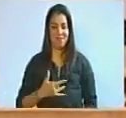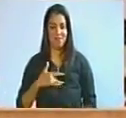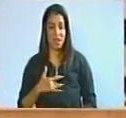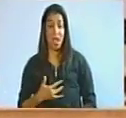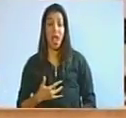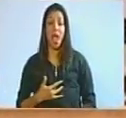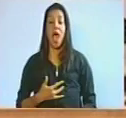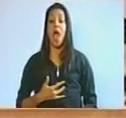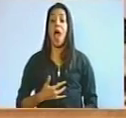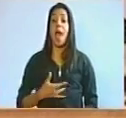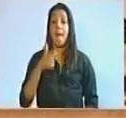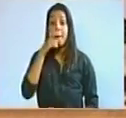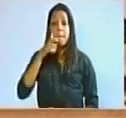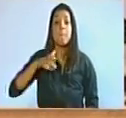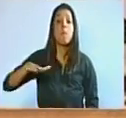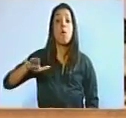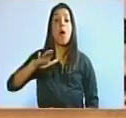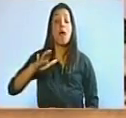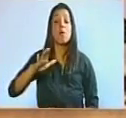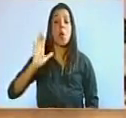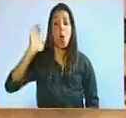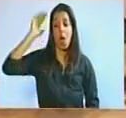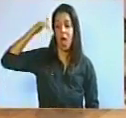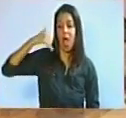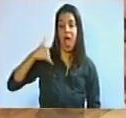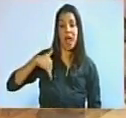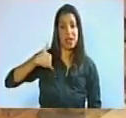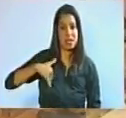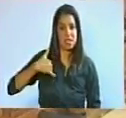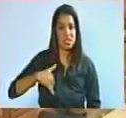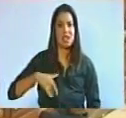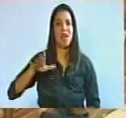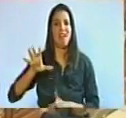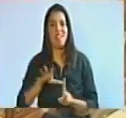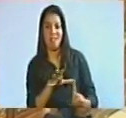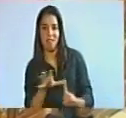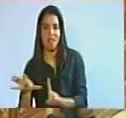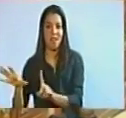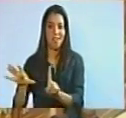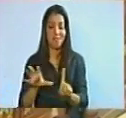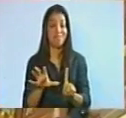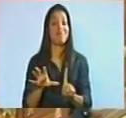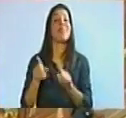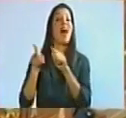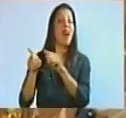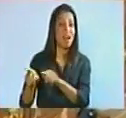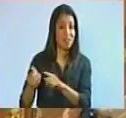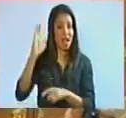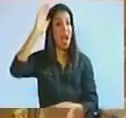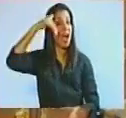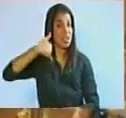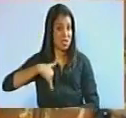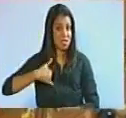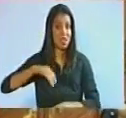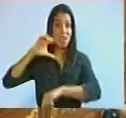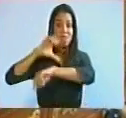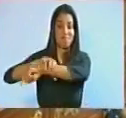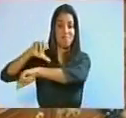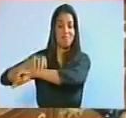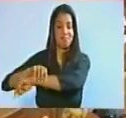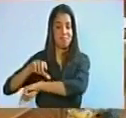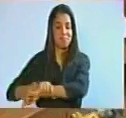es sujeto de una persecución feroz. Allá sí hay presos políticos. Está la